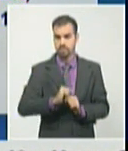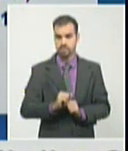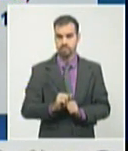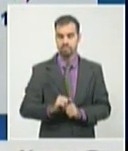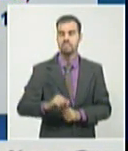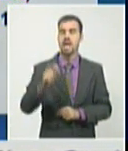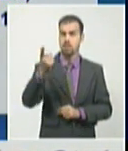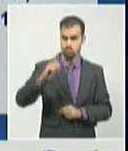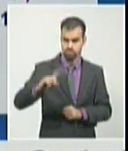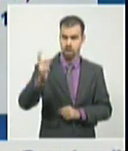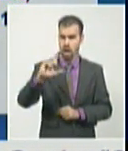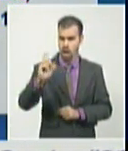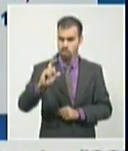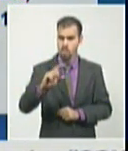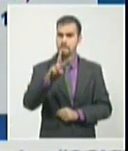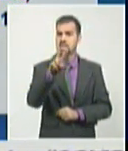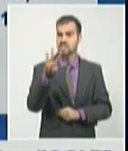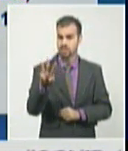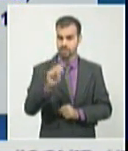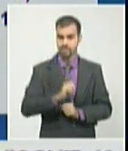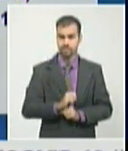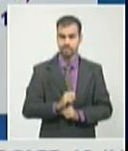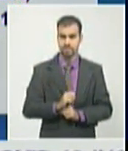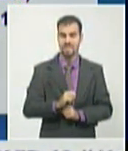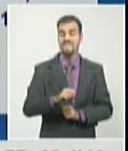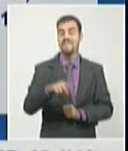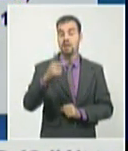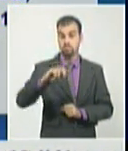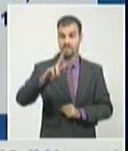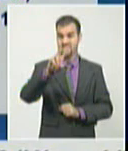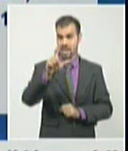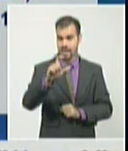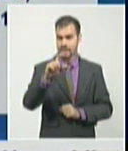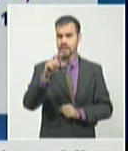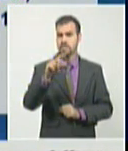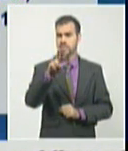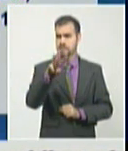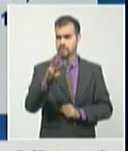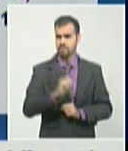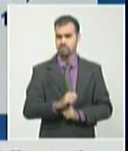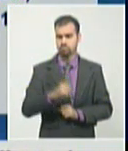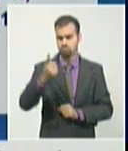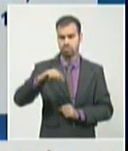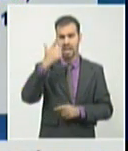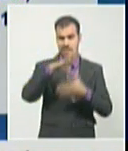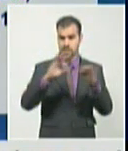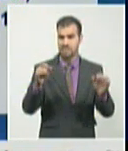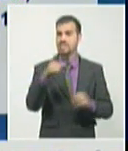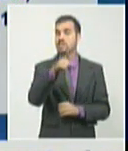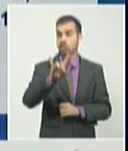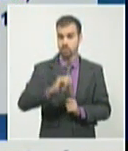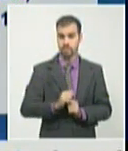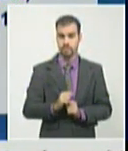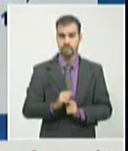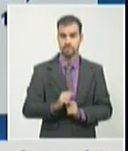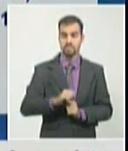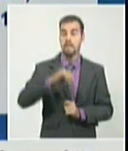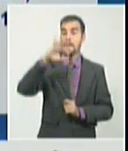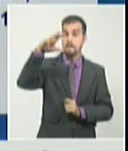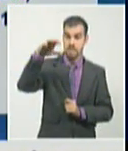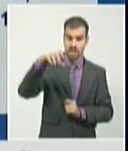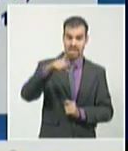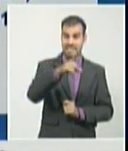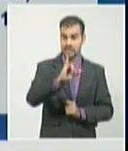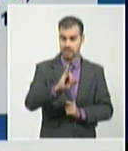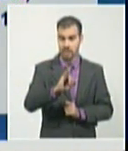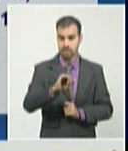23 de villaclara 23 de artemisa 19 de pinar del río 16 de ciego de